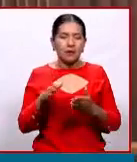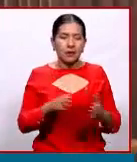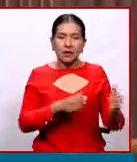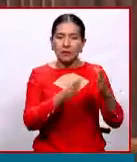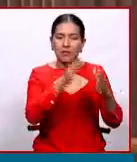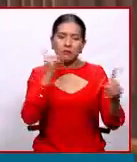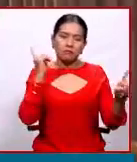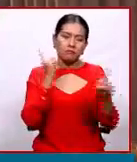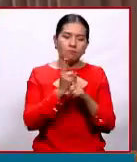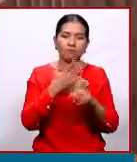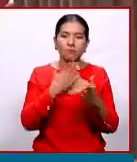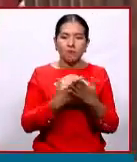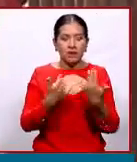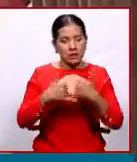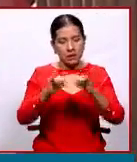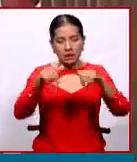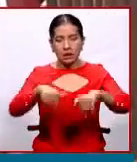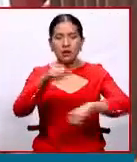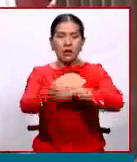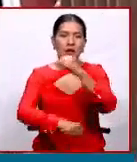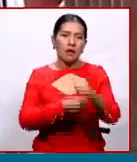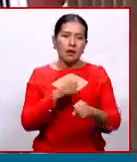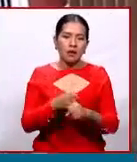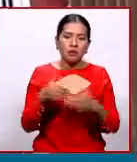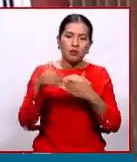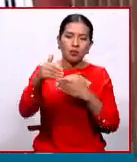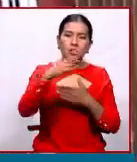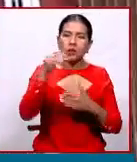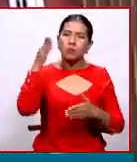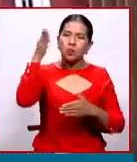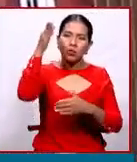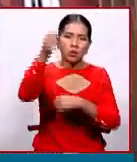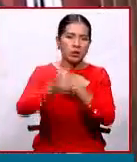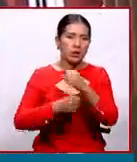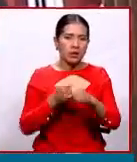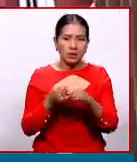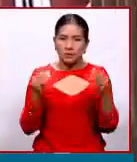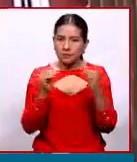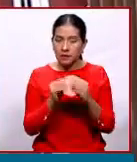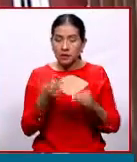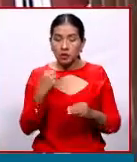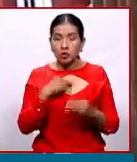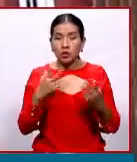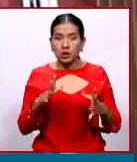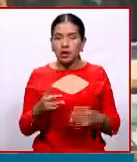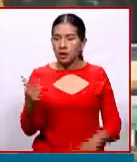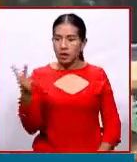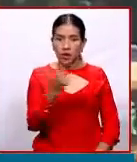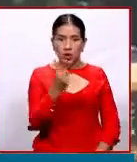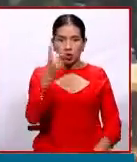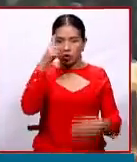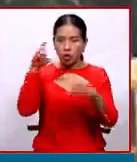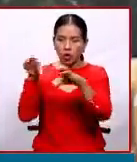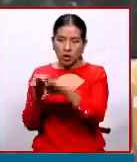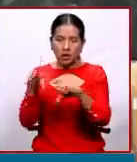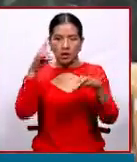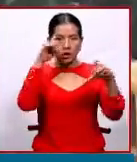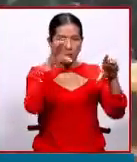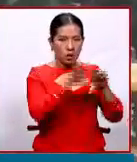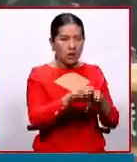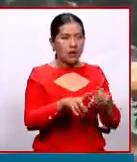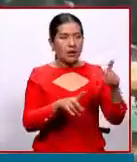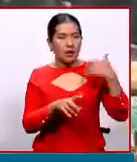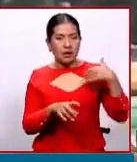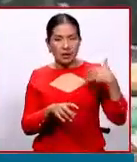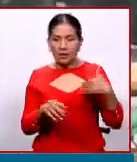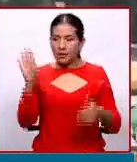vamos a trazar este año también. Durante los siguientes años vamos a pasar de tener dos contratos con Argentina y con